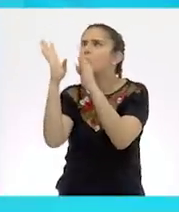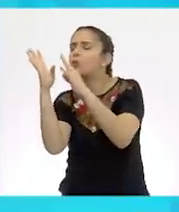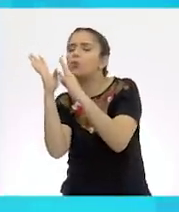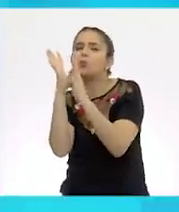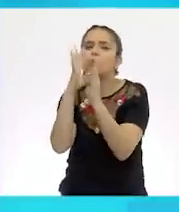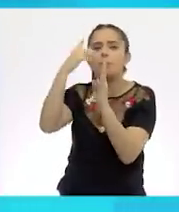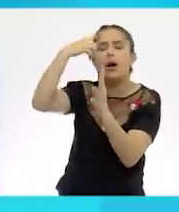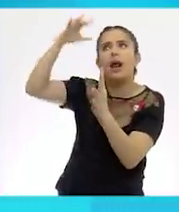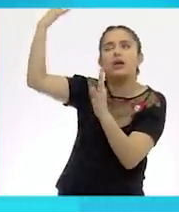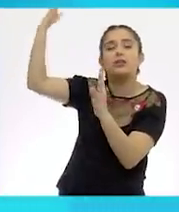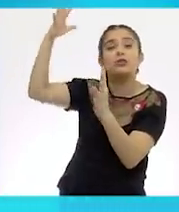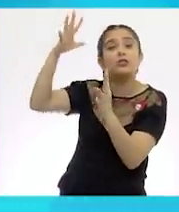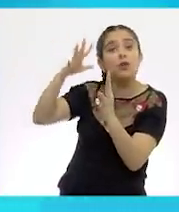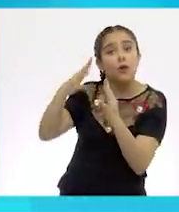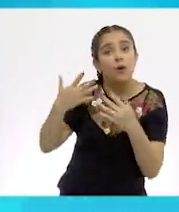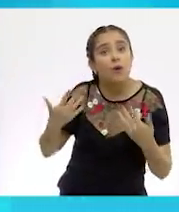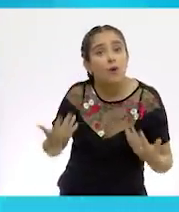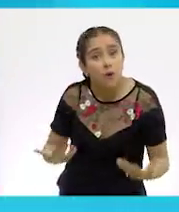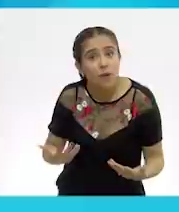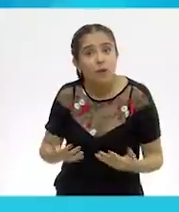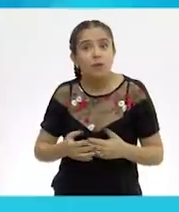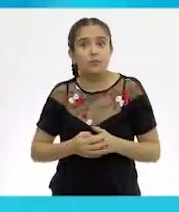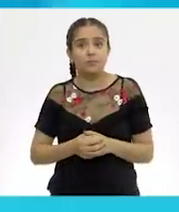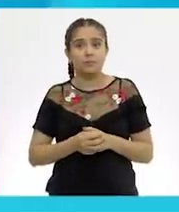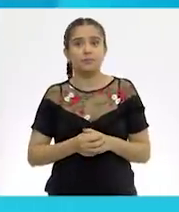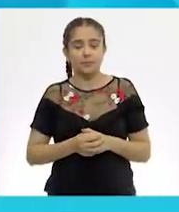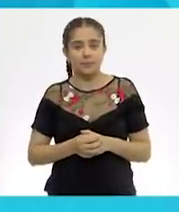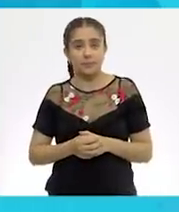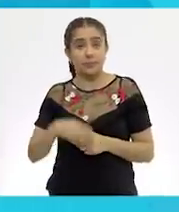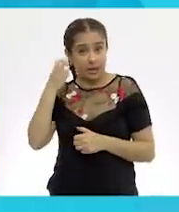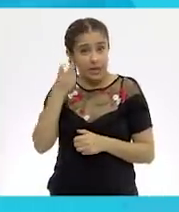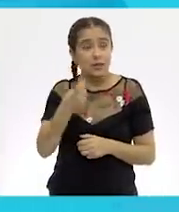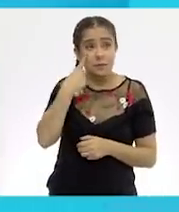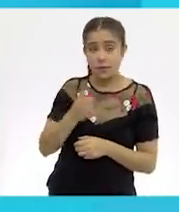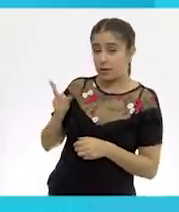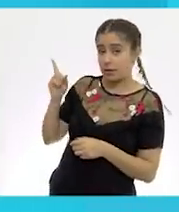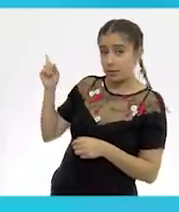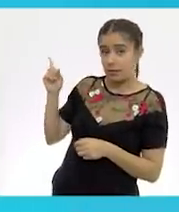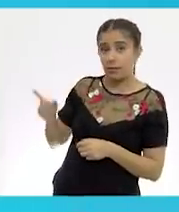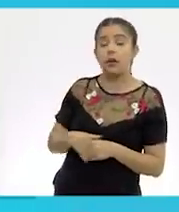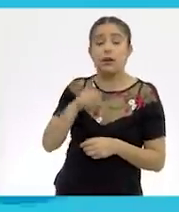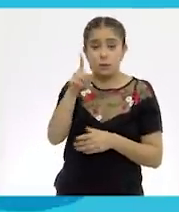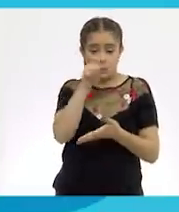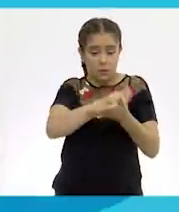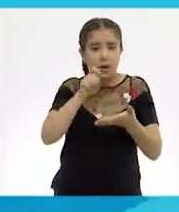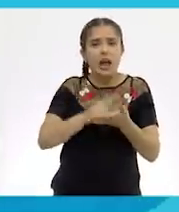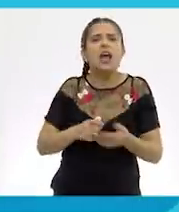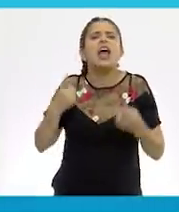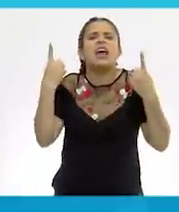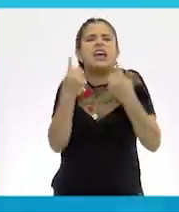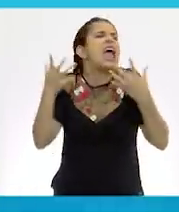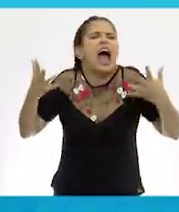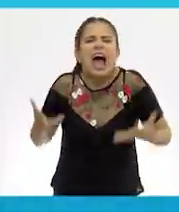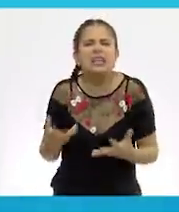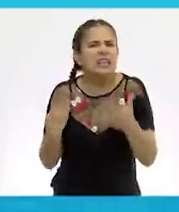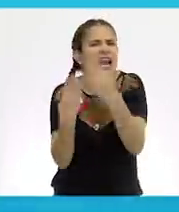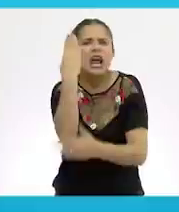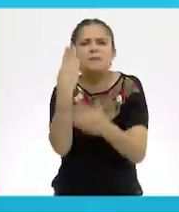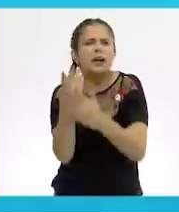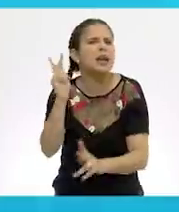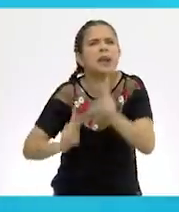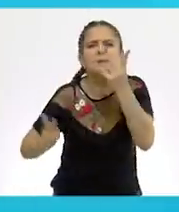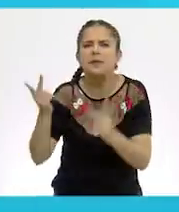me ayudan a escribir en la página de su libro 55 en qué hace en la mañana una planta? Podemos